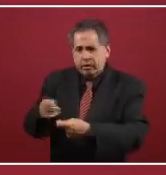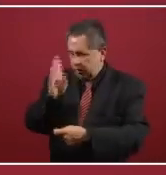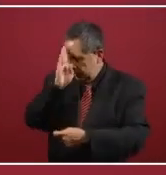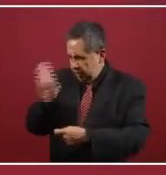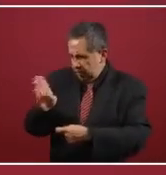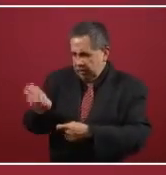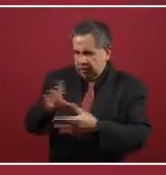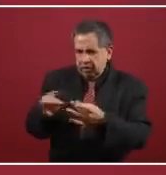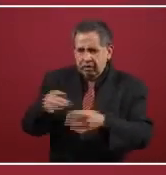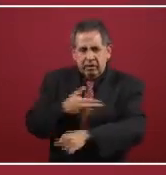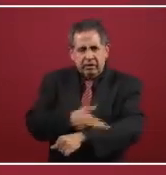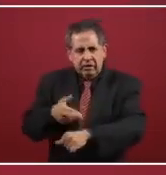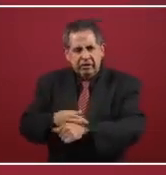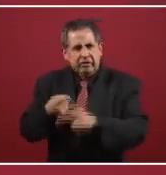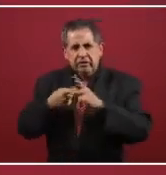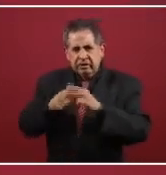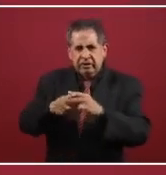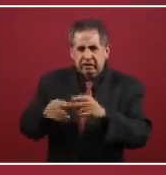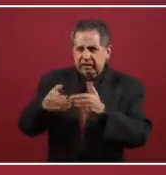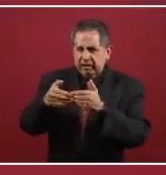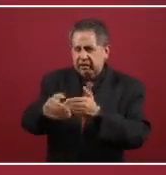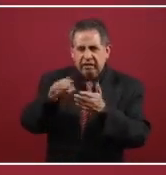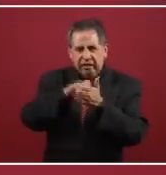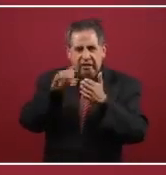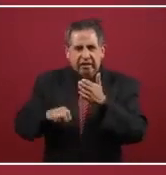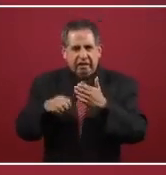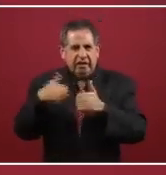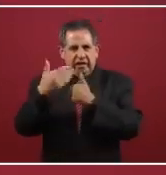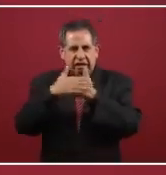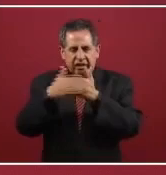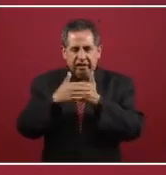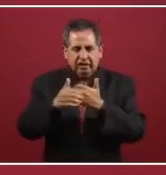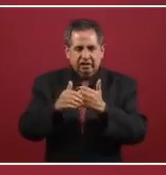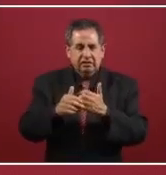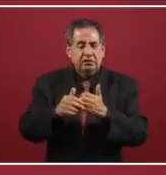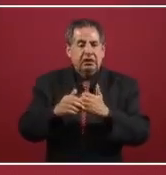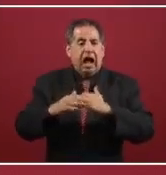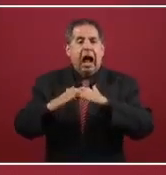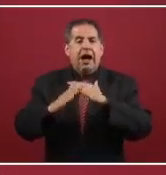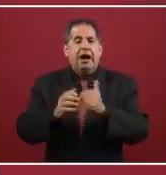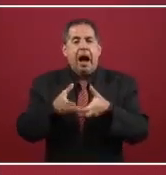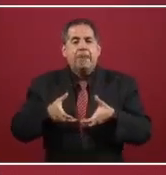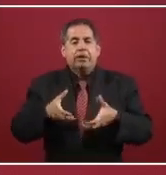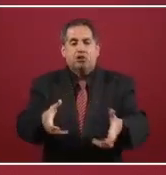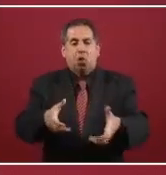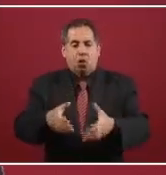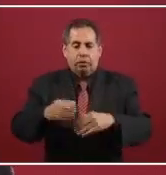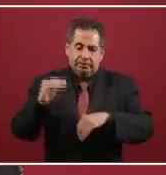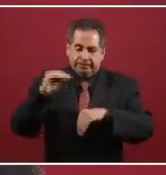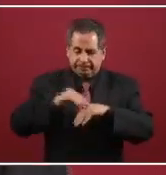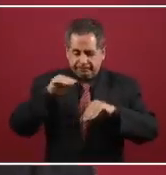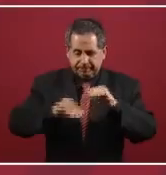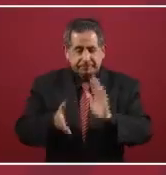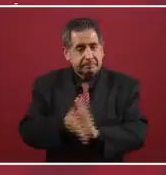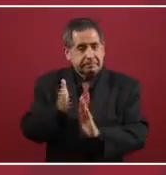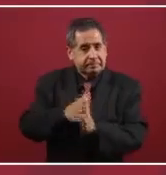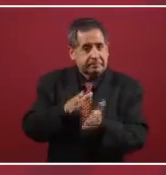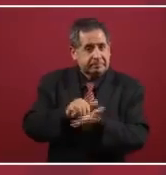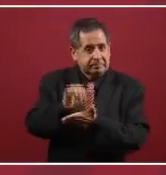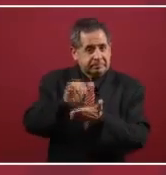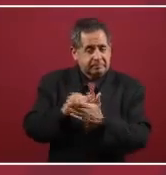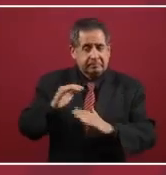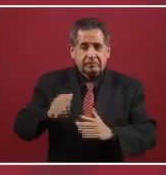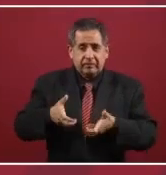si se va a hacer un camino rural, ¿por qué no lo hace la gente? Que es muy complicado hacer